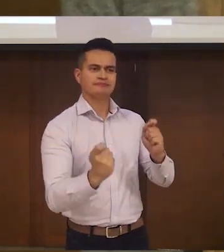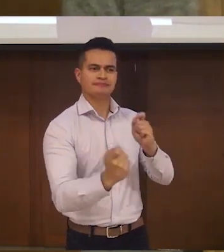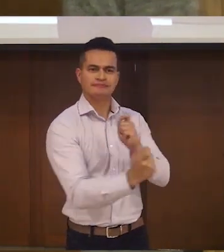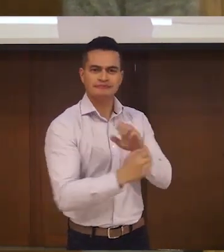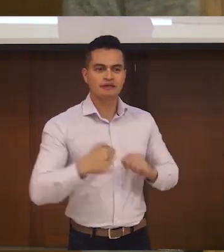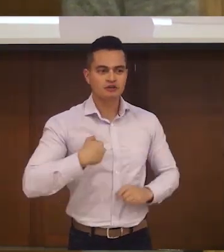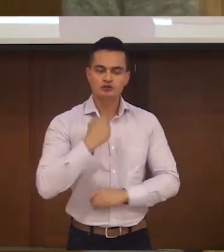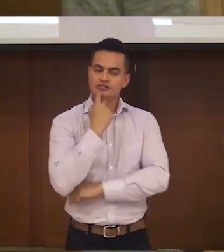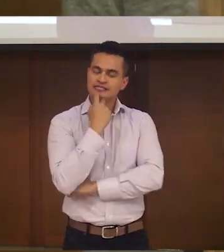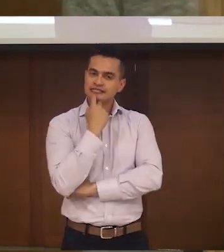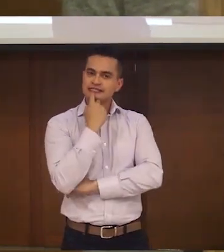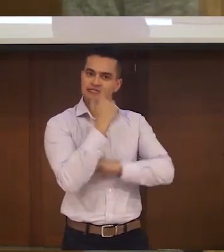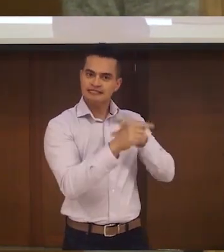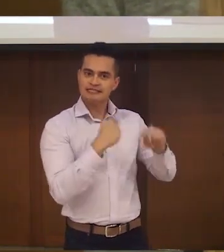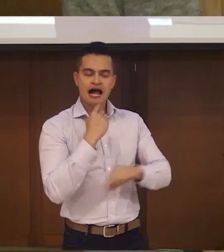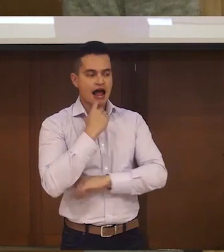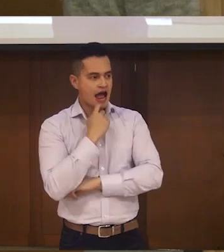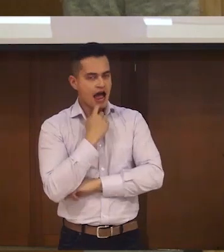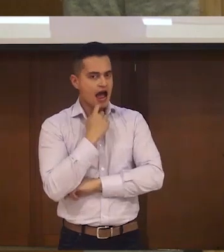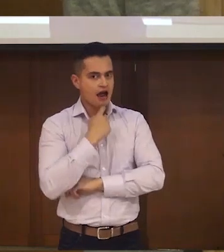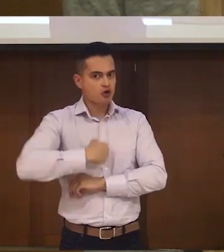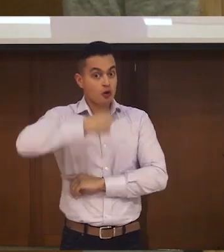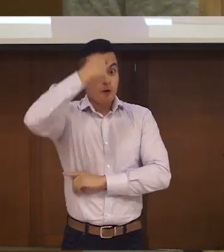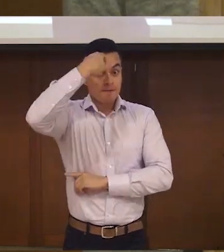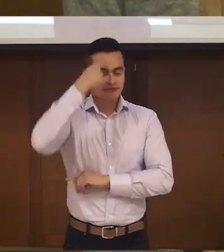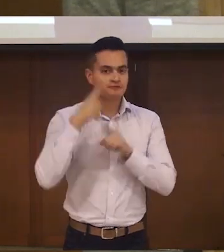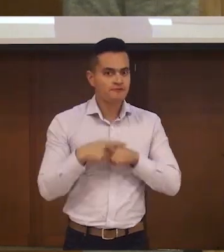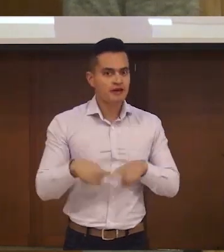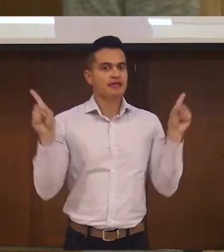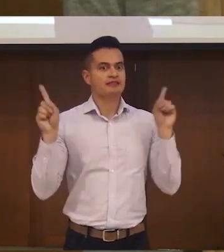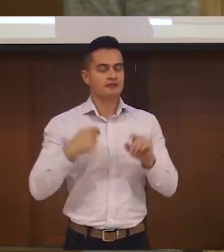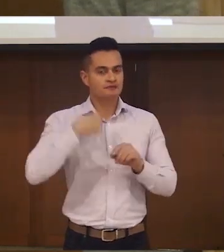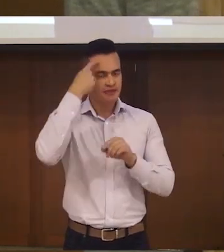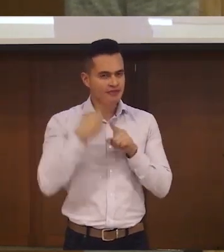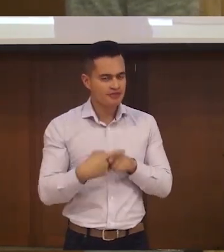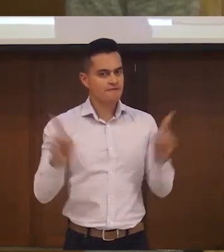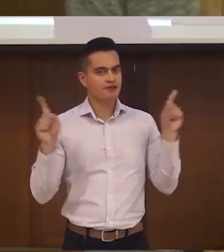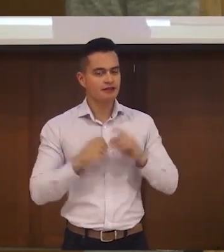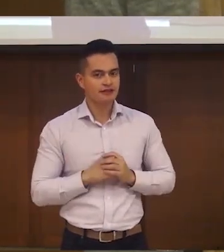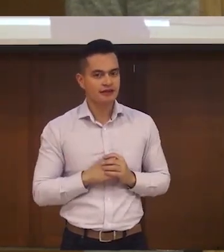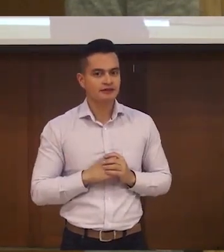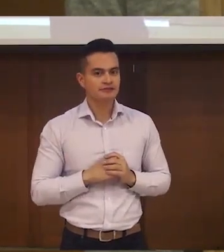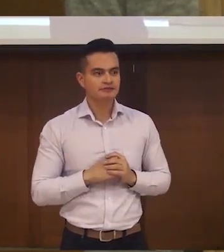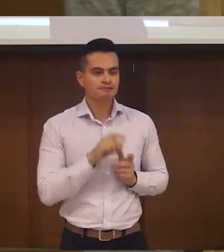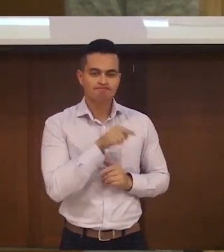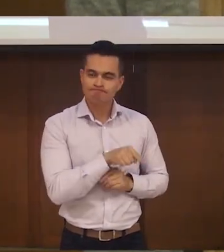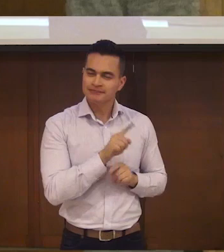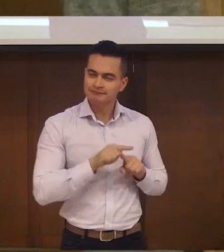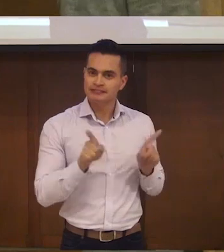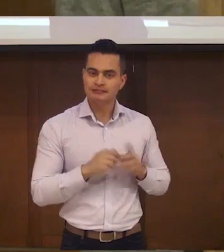Entonces ahí me di cuenta, caramba, esto no era tanto como yo creía que era una cosa más. Esto viene